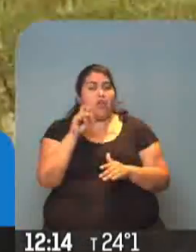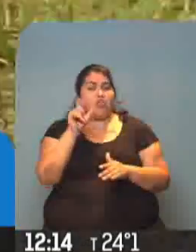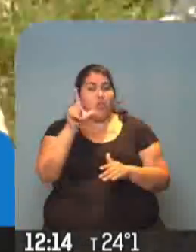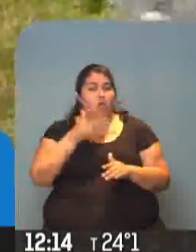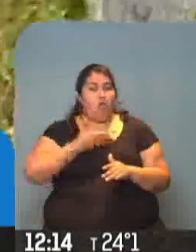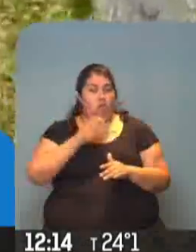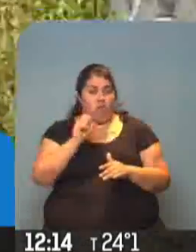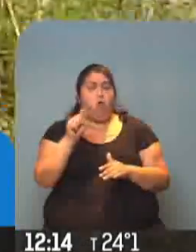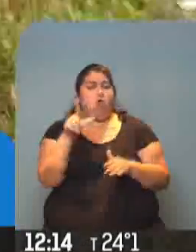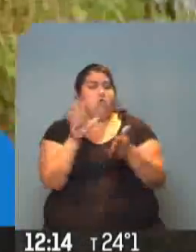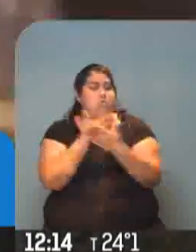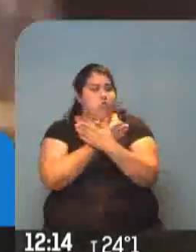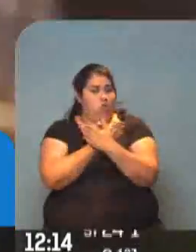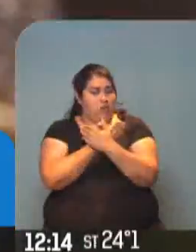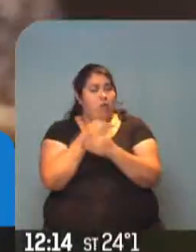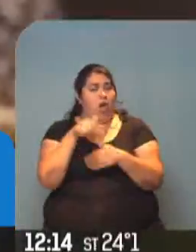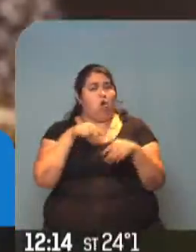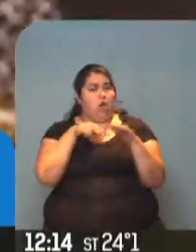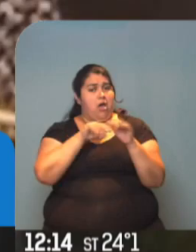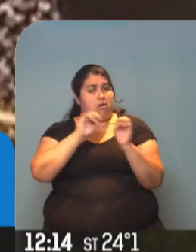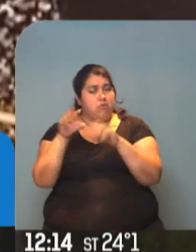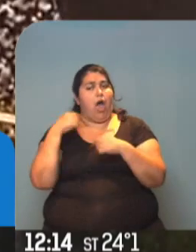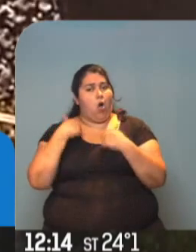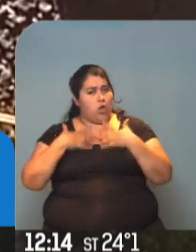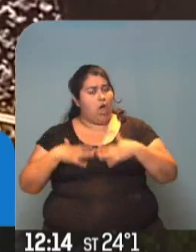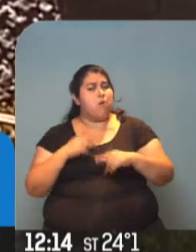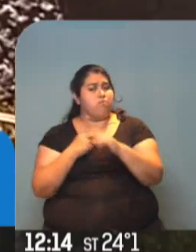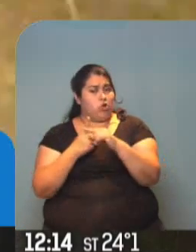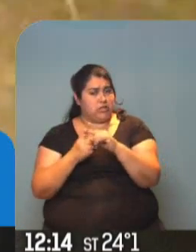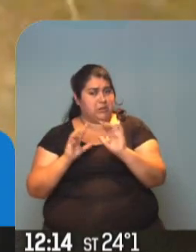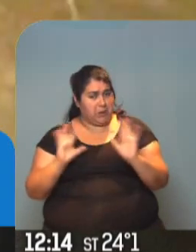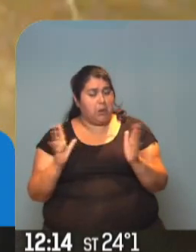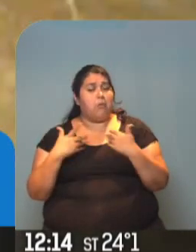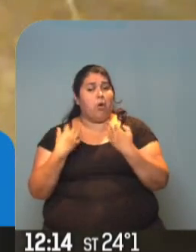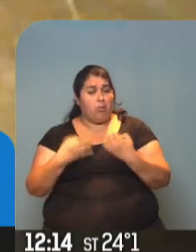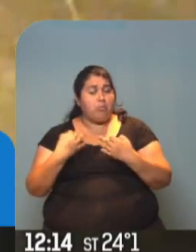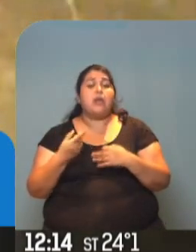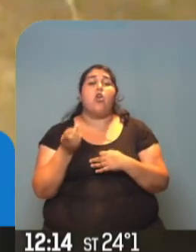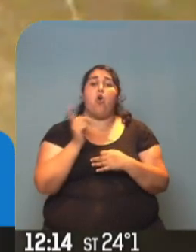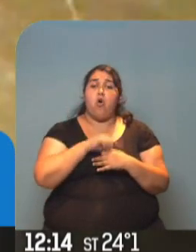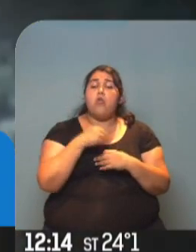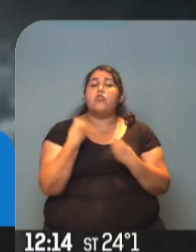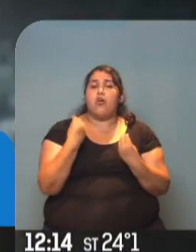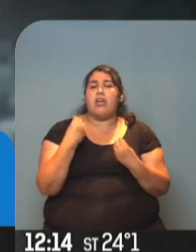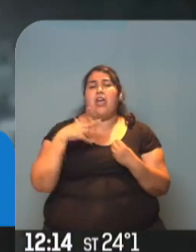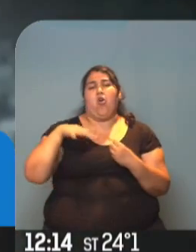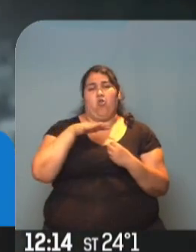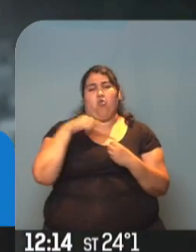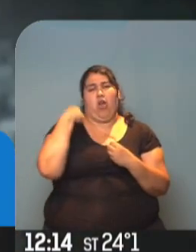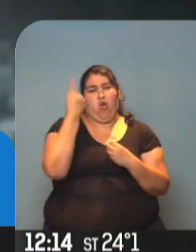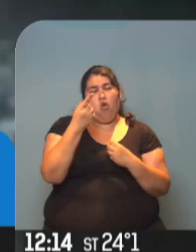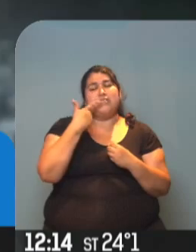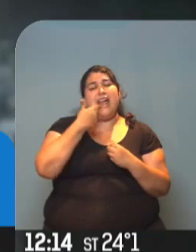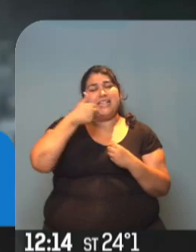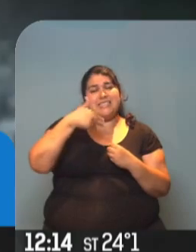Zamora, que está por pasar a sala general y se encuentra en buen estado. La lista se completa con otros 3 casos en San Pedro, Zárate, con